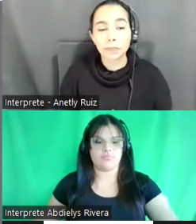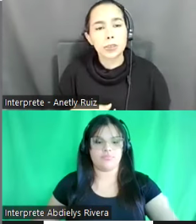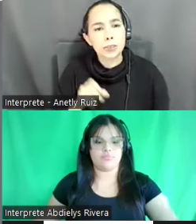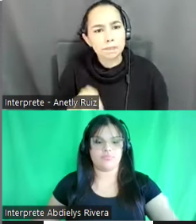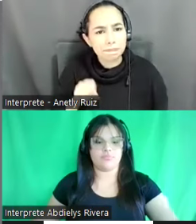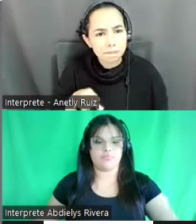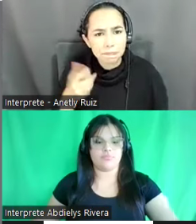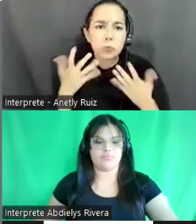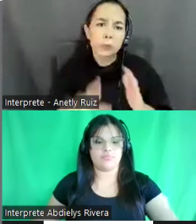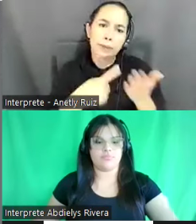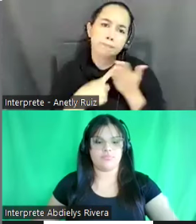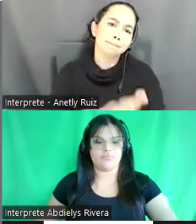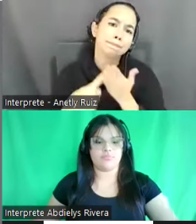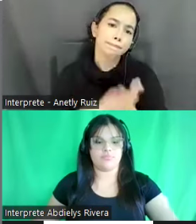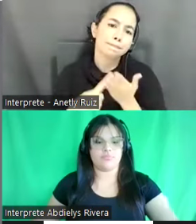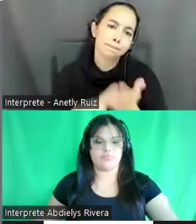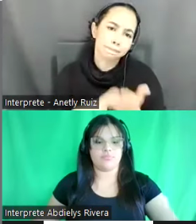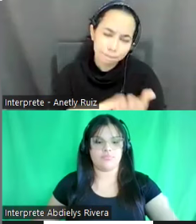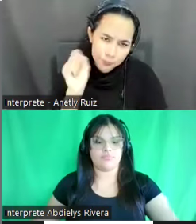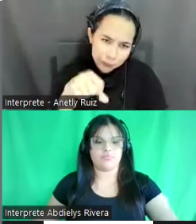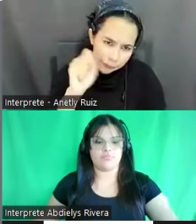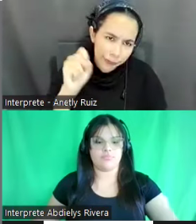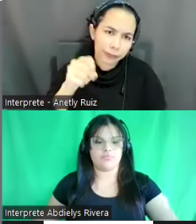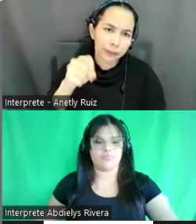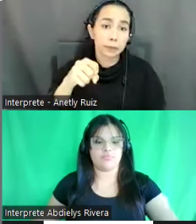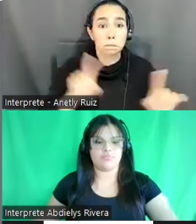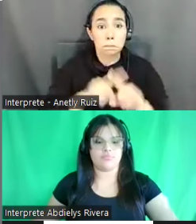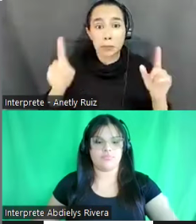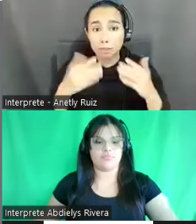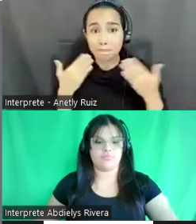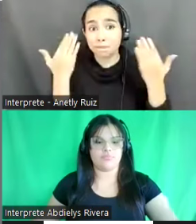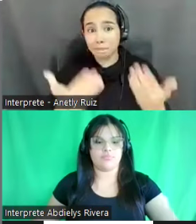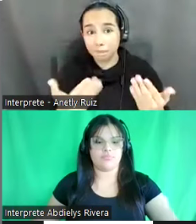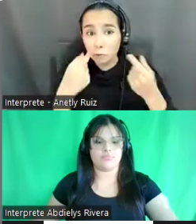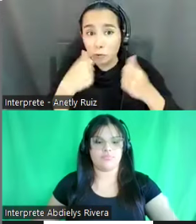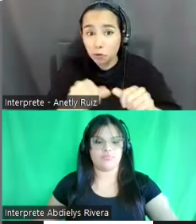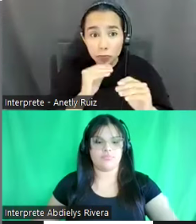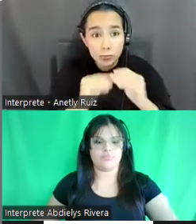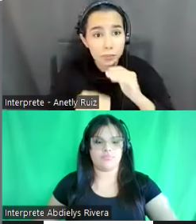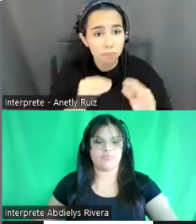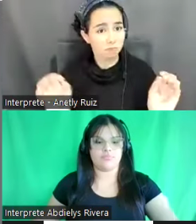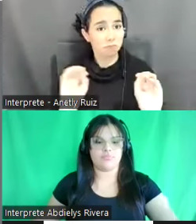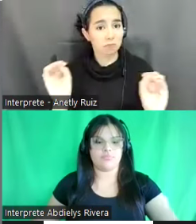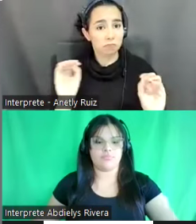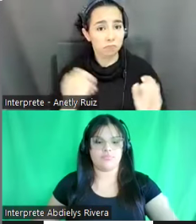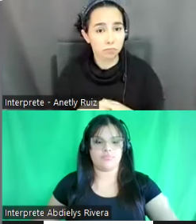problema, pero no se le da el seguimiento para resolver el mismo. Sí, yo creo que también en parte es